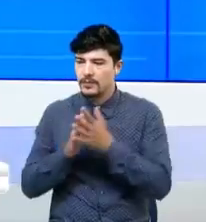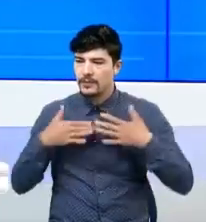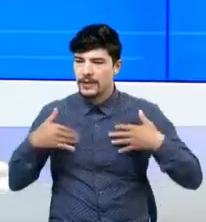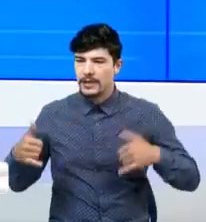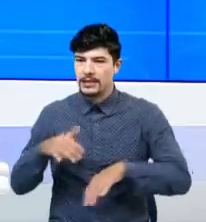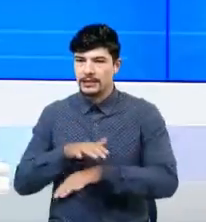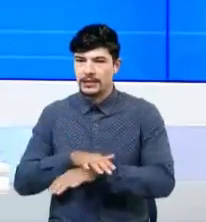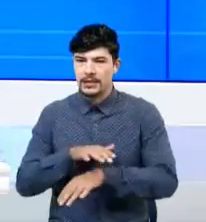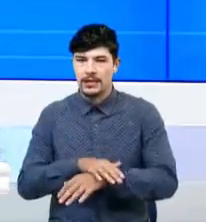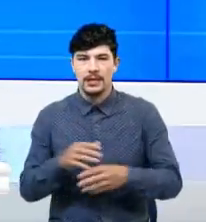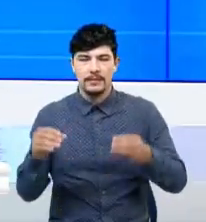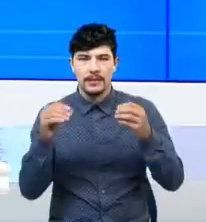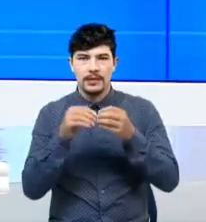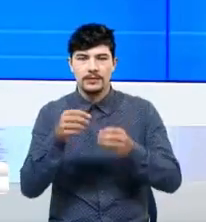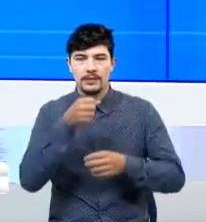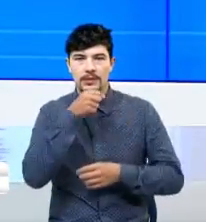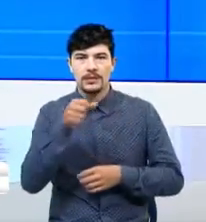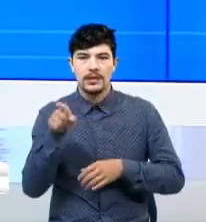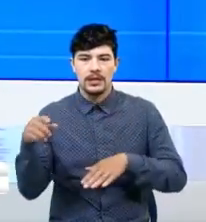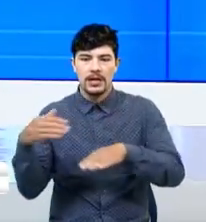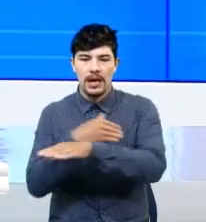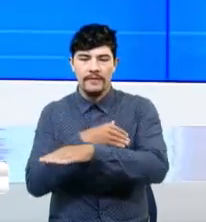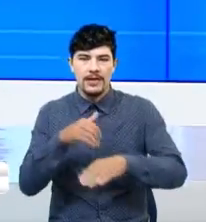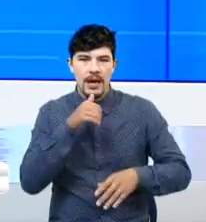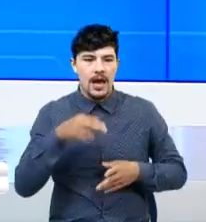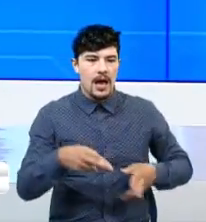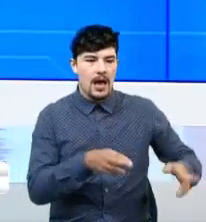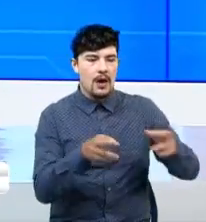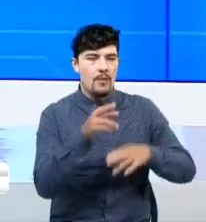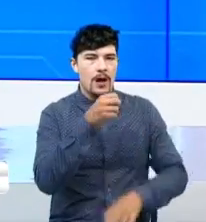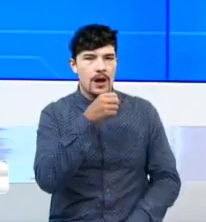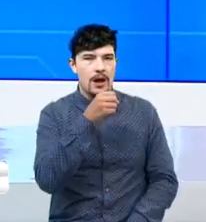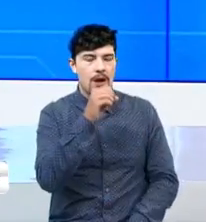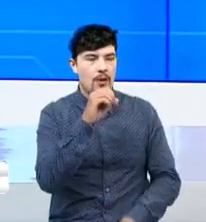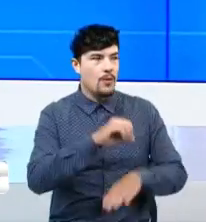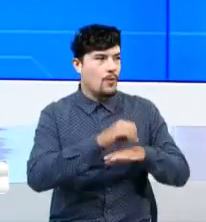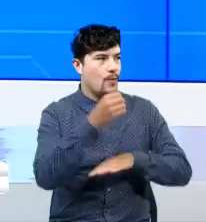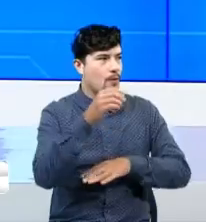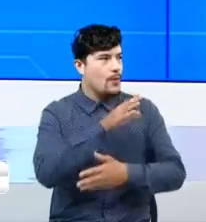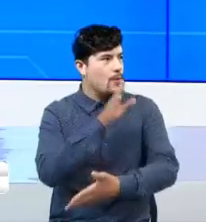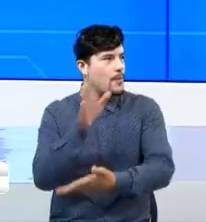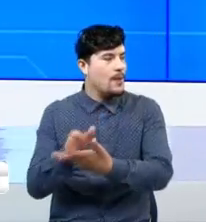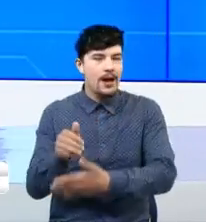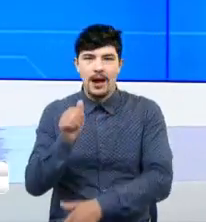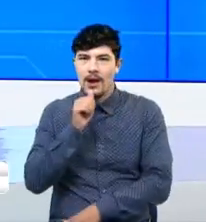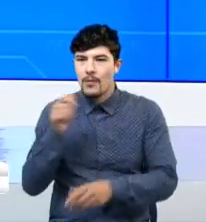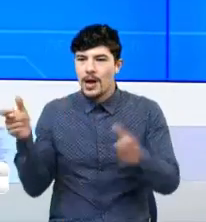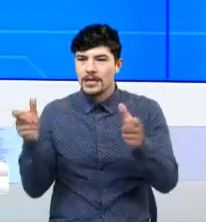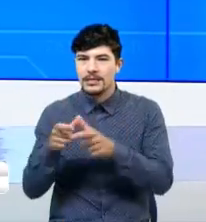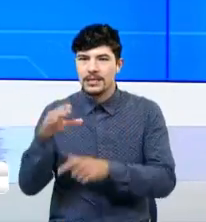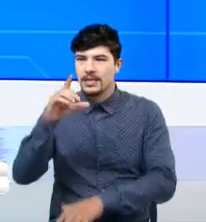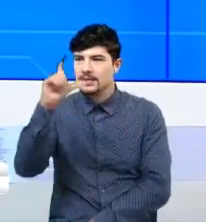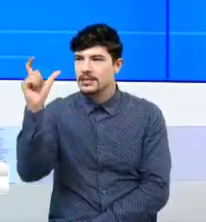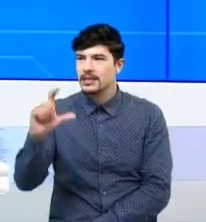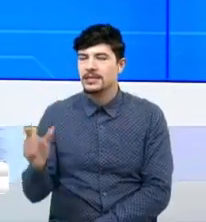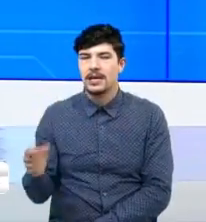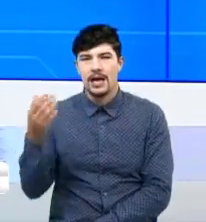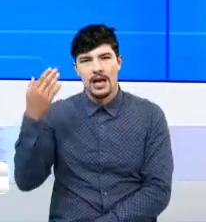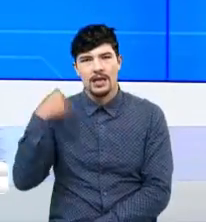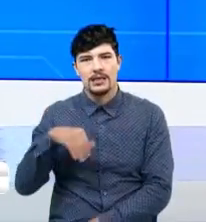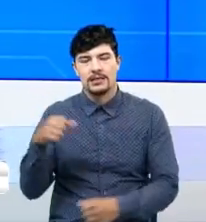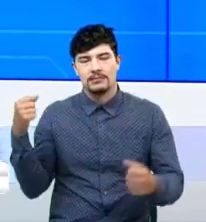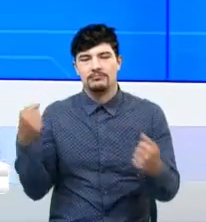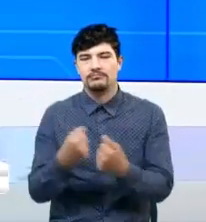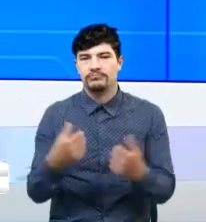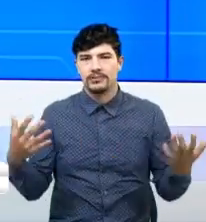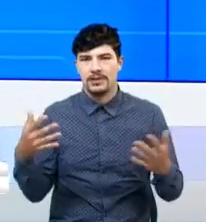vamos con más noticias en la vía que de río de oro comunica con aguachica cesar se registró un accidente de tránsito este jueves en horas de la tarde que afectó la